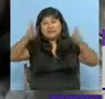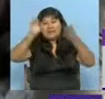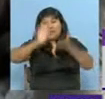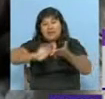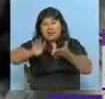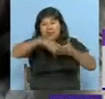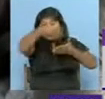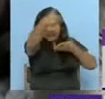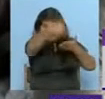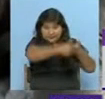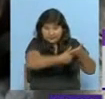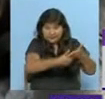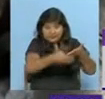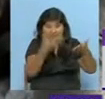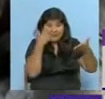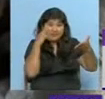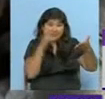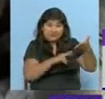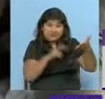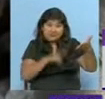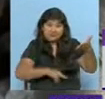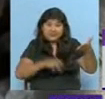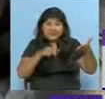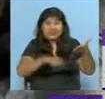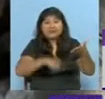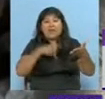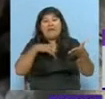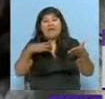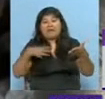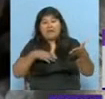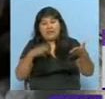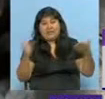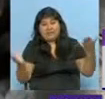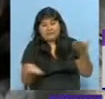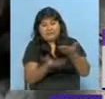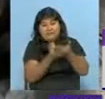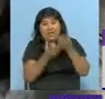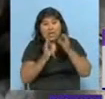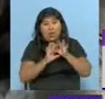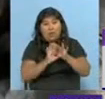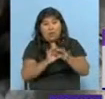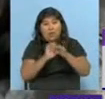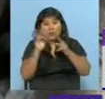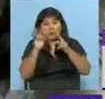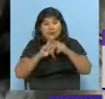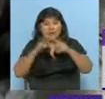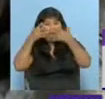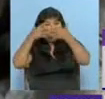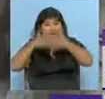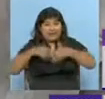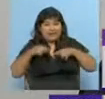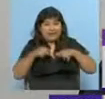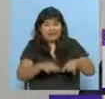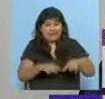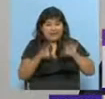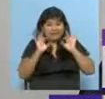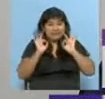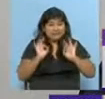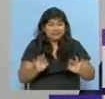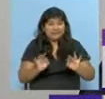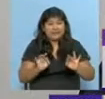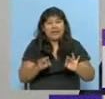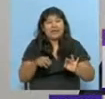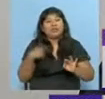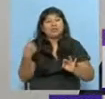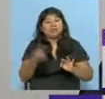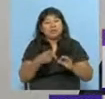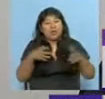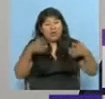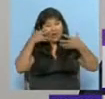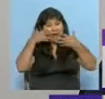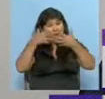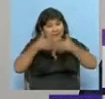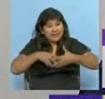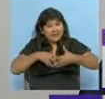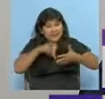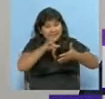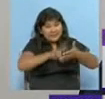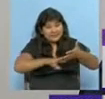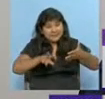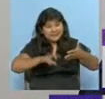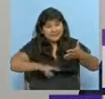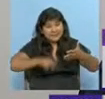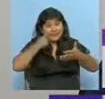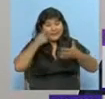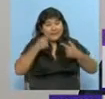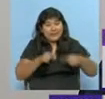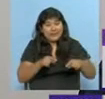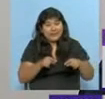de presentación correspondientes para reunir esa información. Una vez que se reúna esa información, se hará una evaluación integral